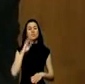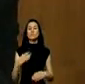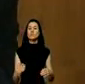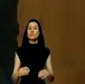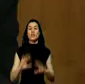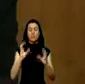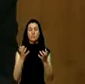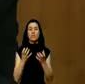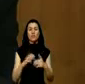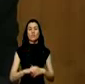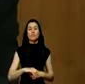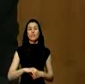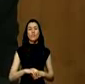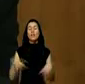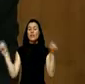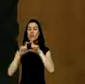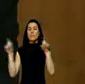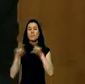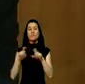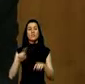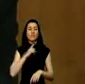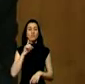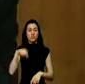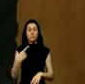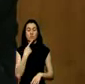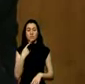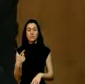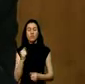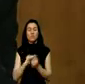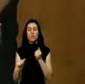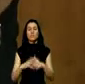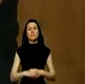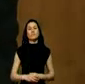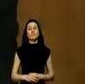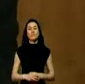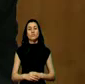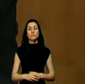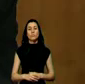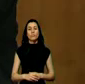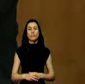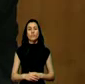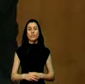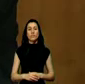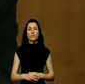y ya está. Y ya está. Y entonces las relaciones certificadas se cotejan con el ministerio.